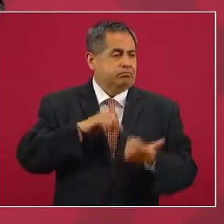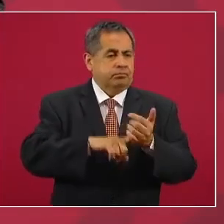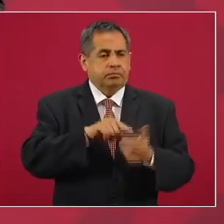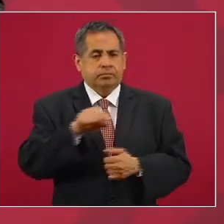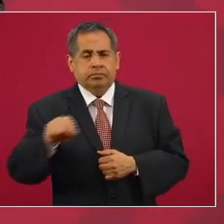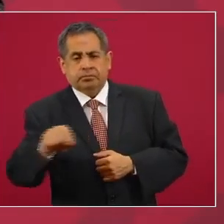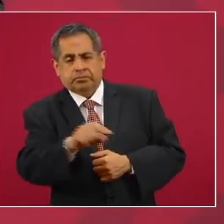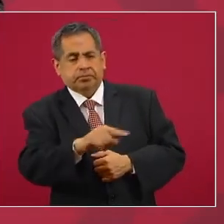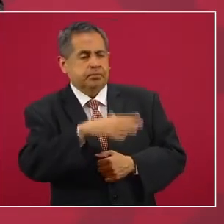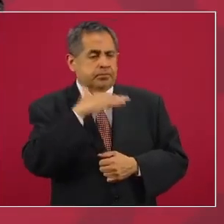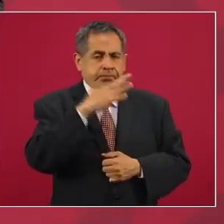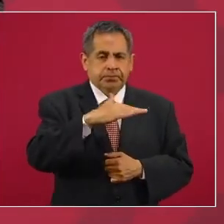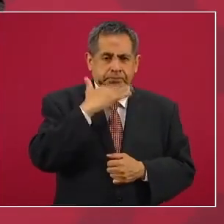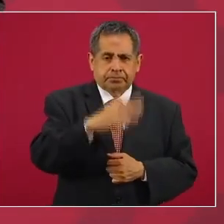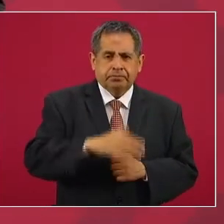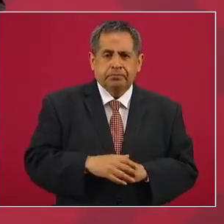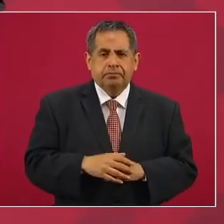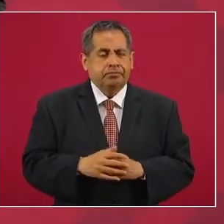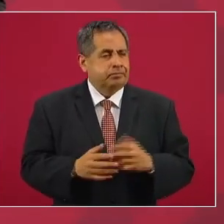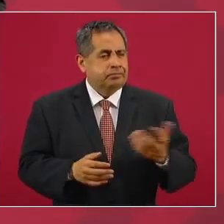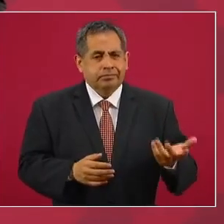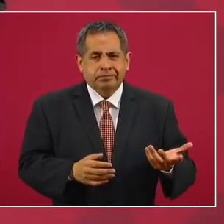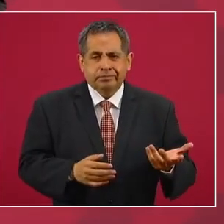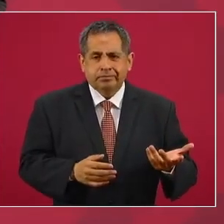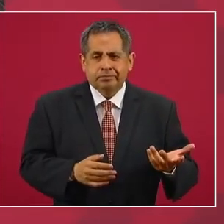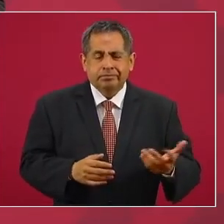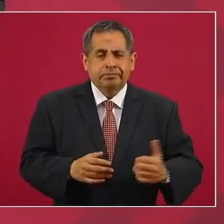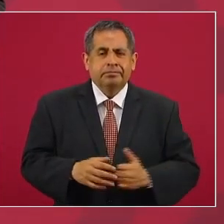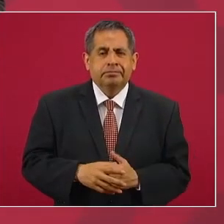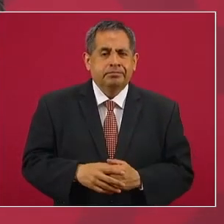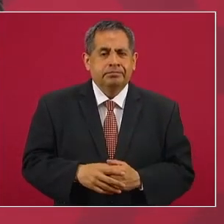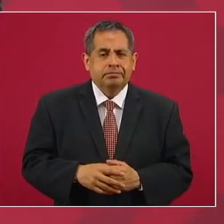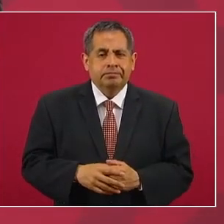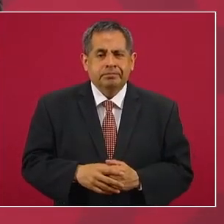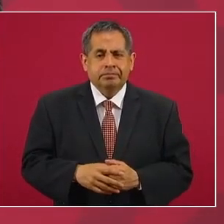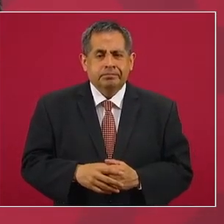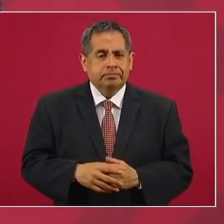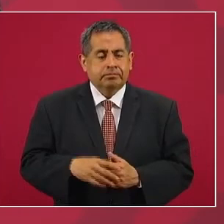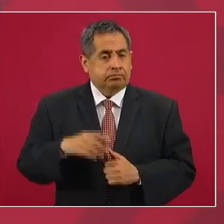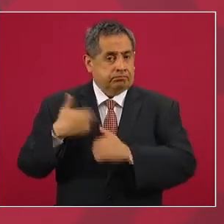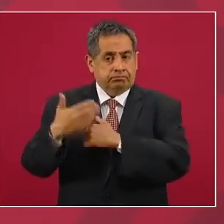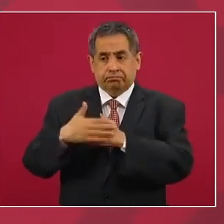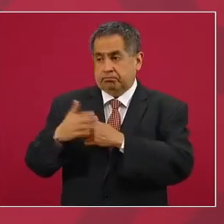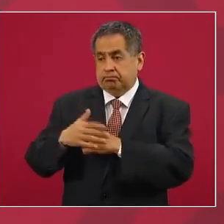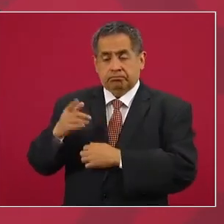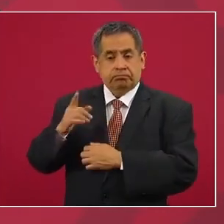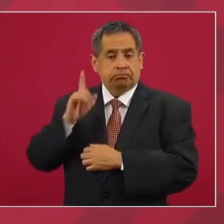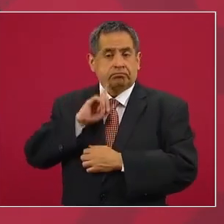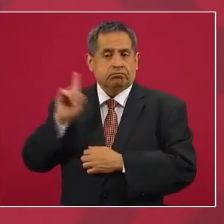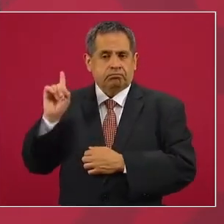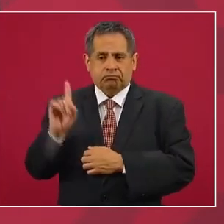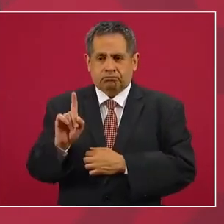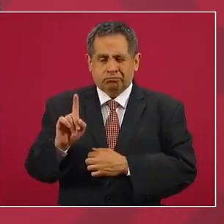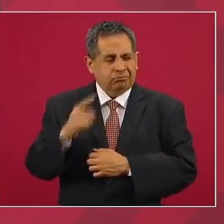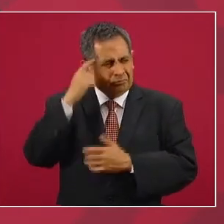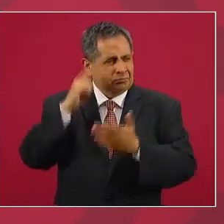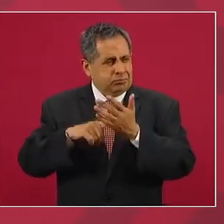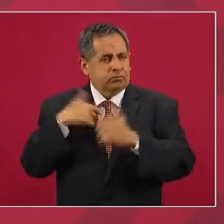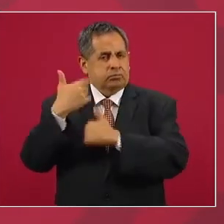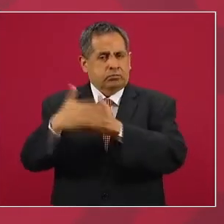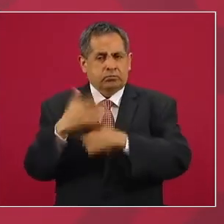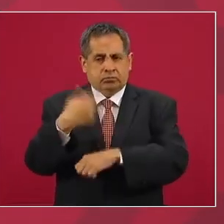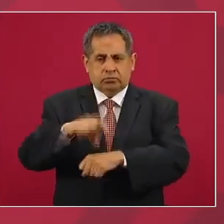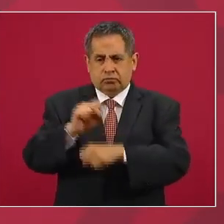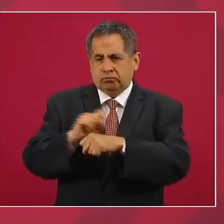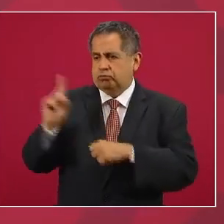corrupción. María Elena va a explicarlo. Yo creo que la semana próxima ya